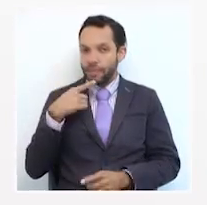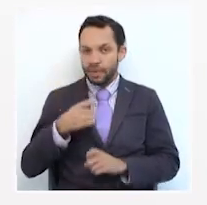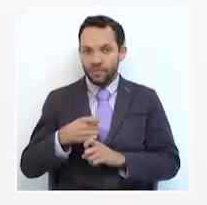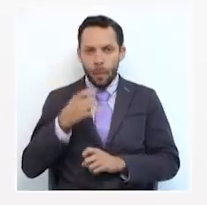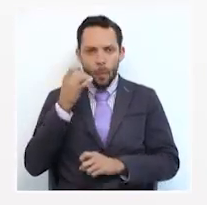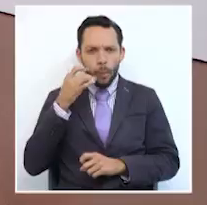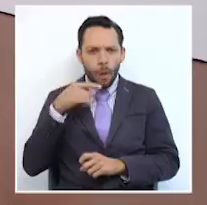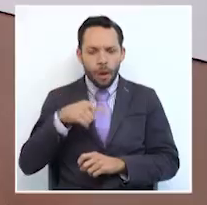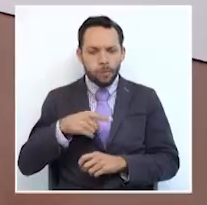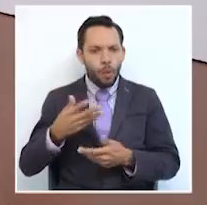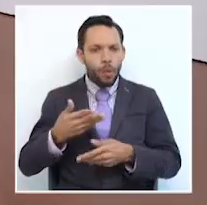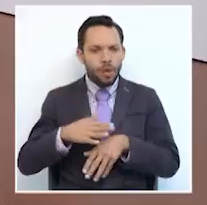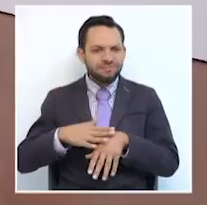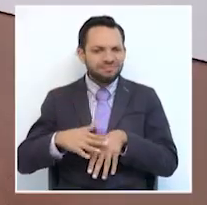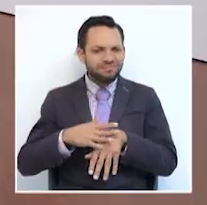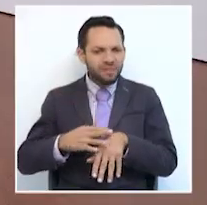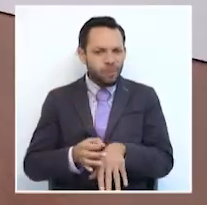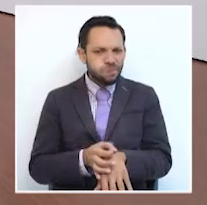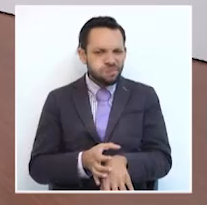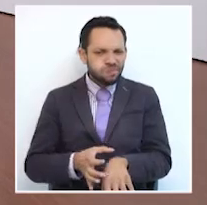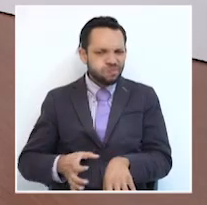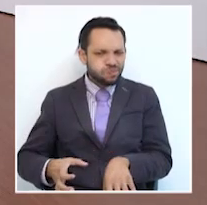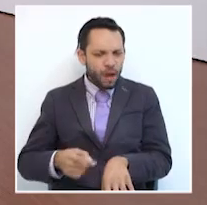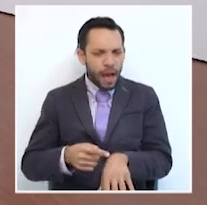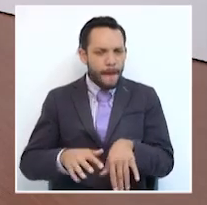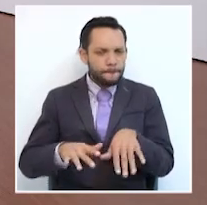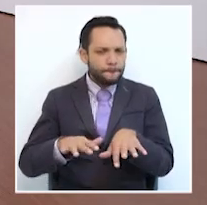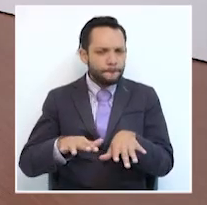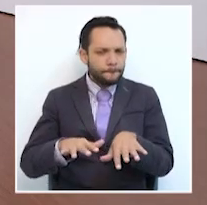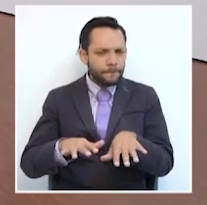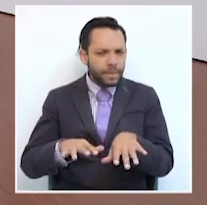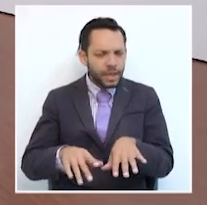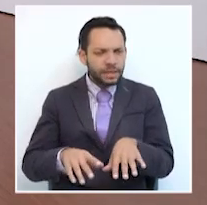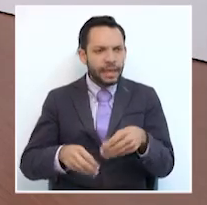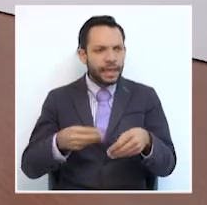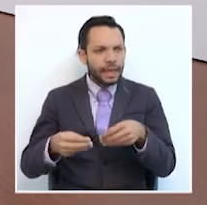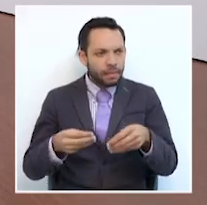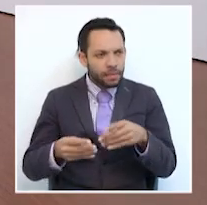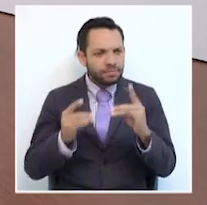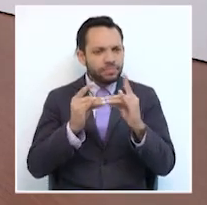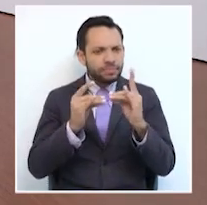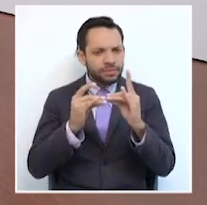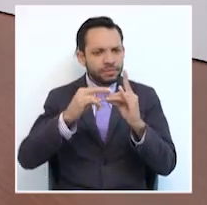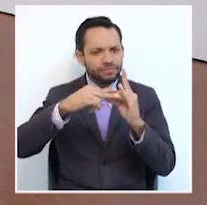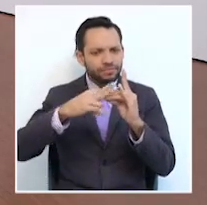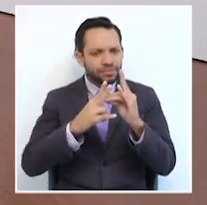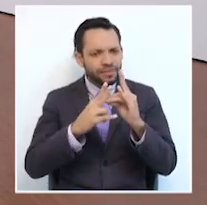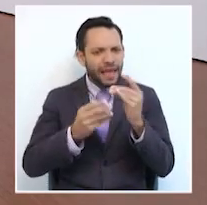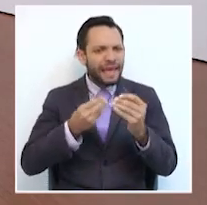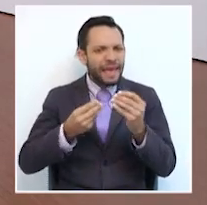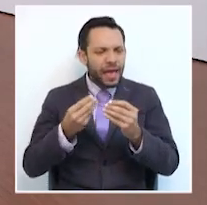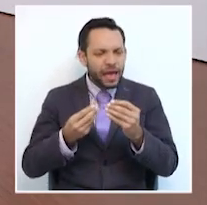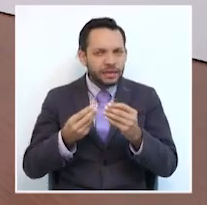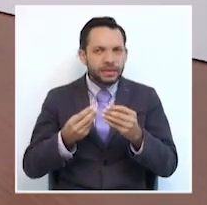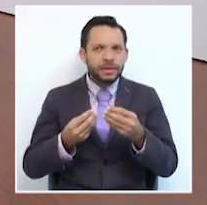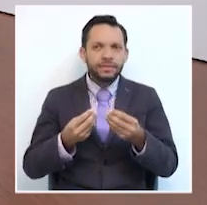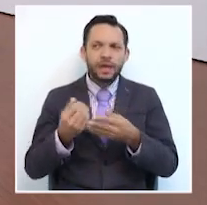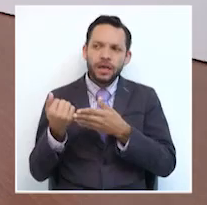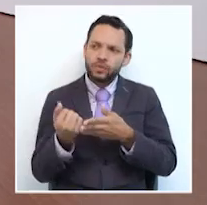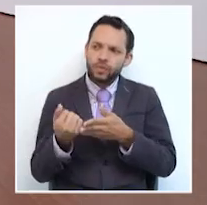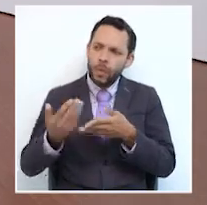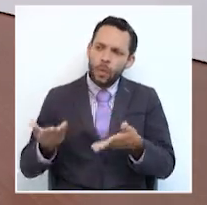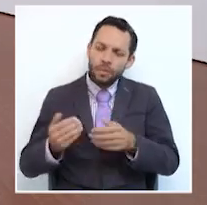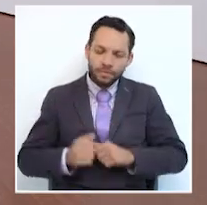circulación que puedo hacer además de acostarme con las piernas hacia arriba pegadas a la pared voy yo a veces